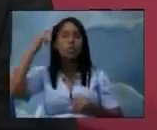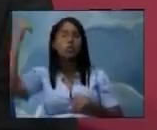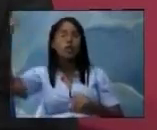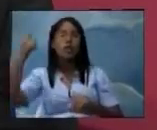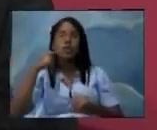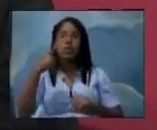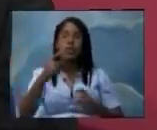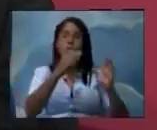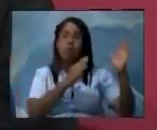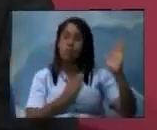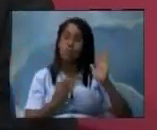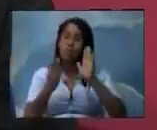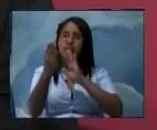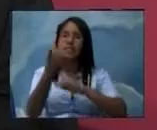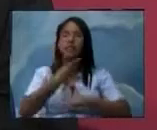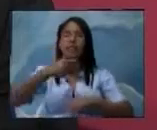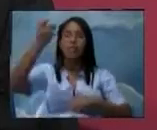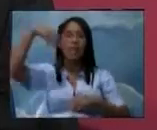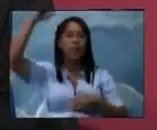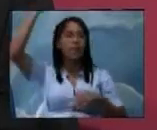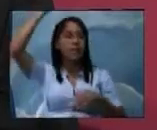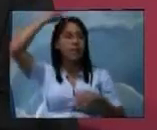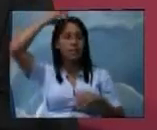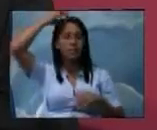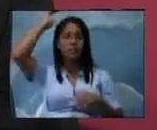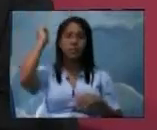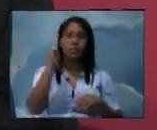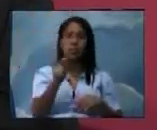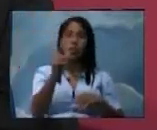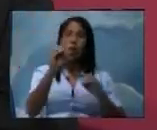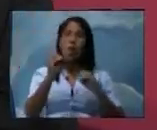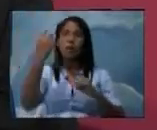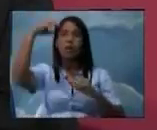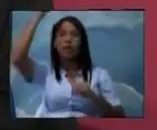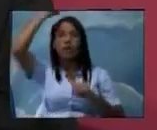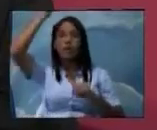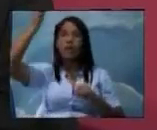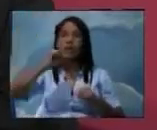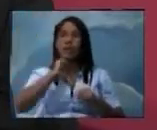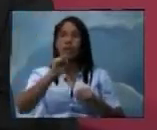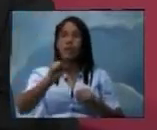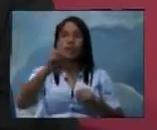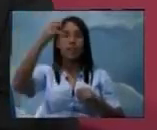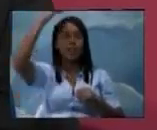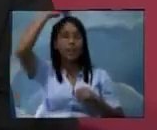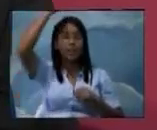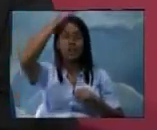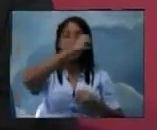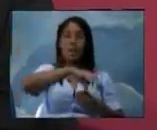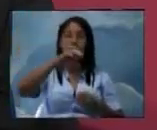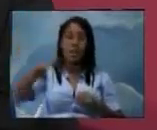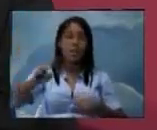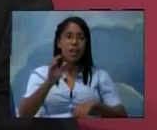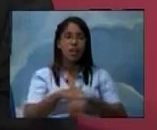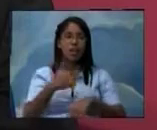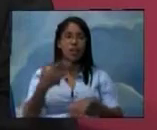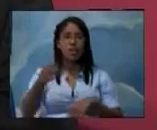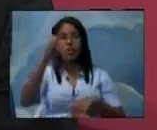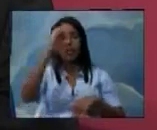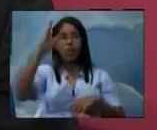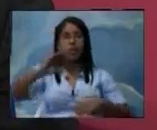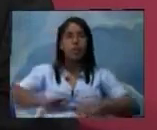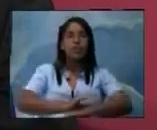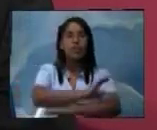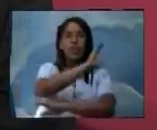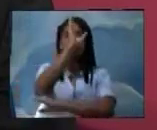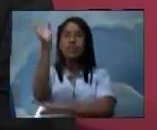en presencia del rey. Tú, oh rey, eres rey de reyes, porque Dios, el Dios del